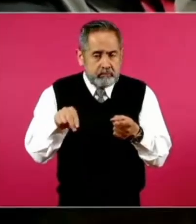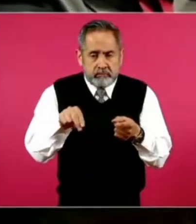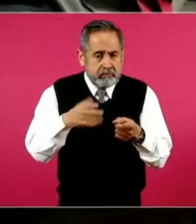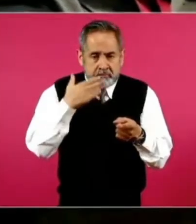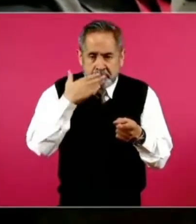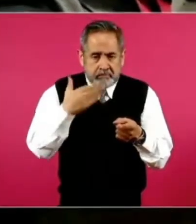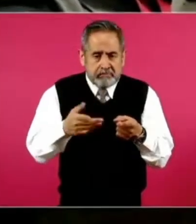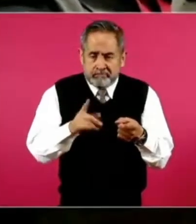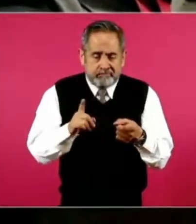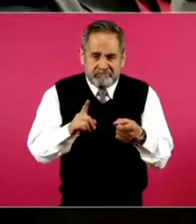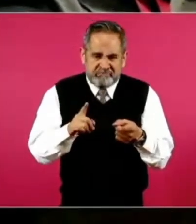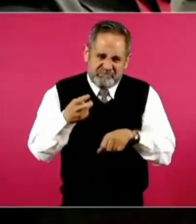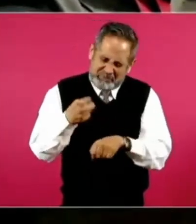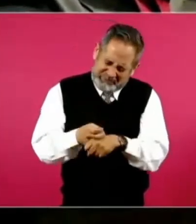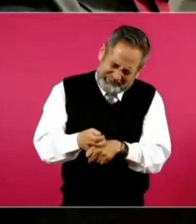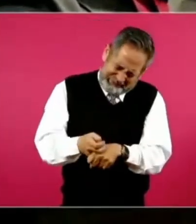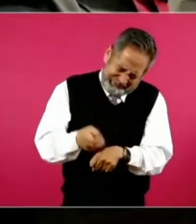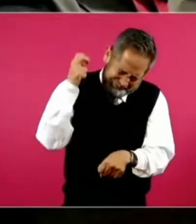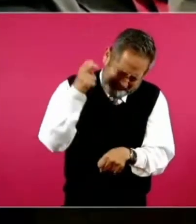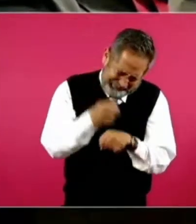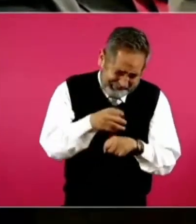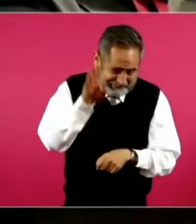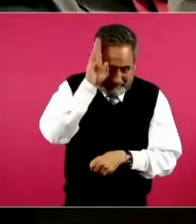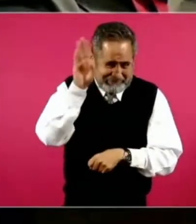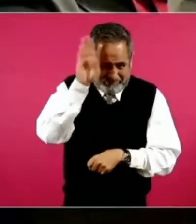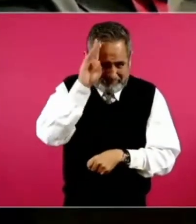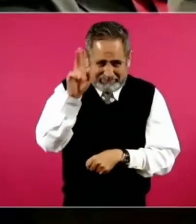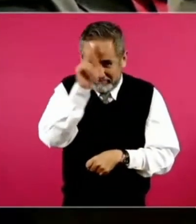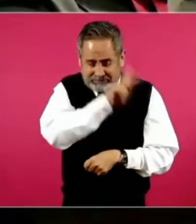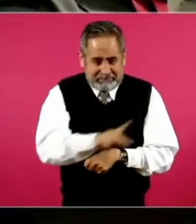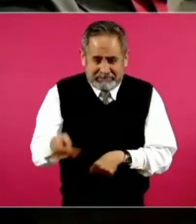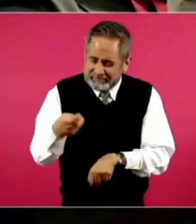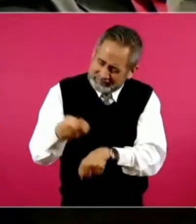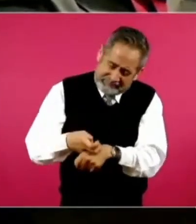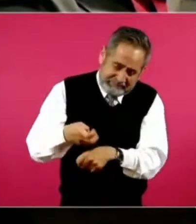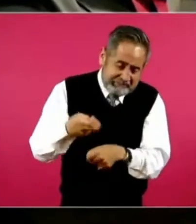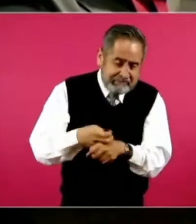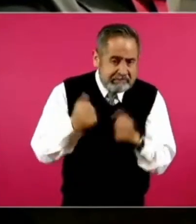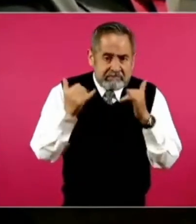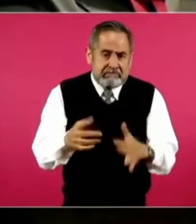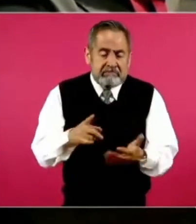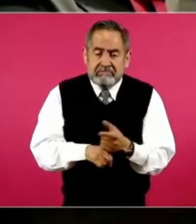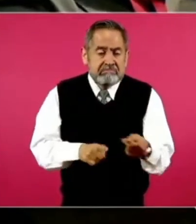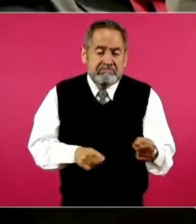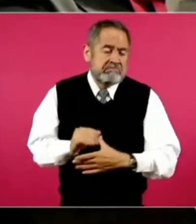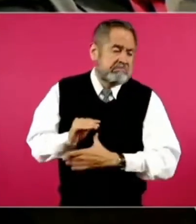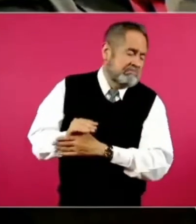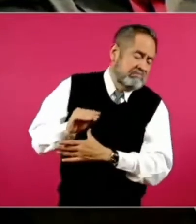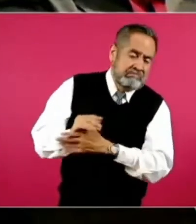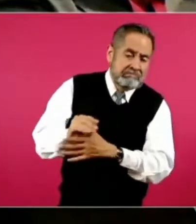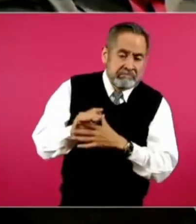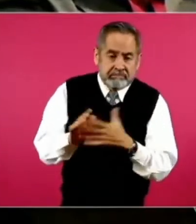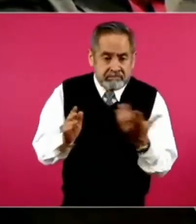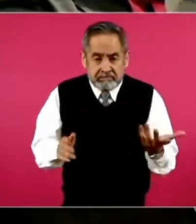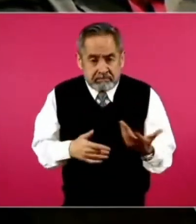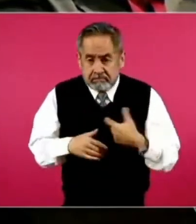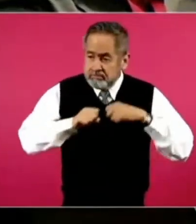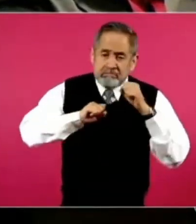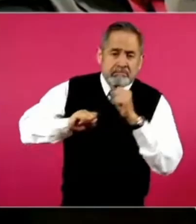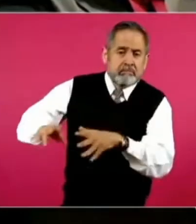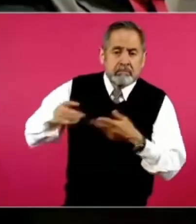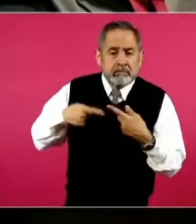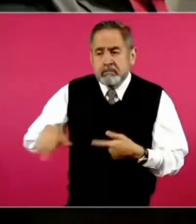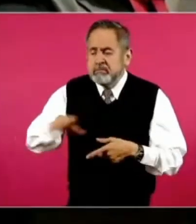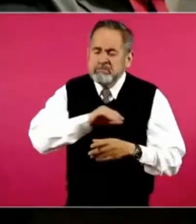es grande, es infinita. Es una indolencia tremenda que hay en el abandono de la